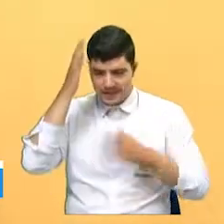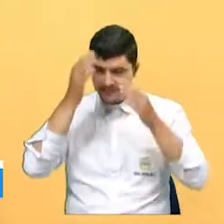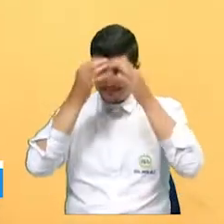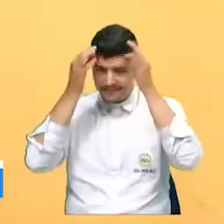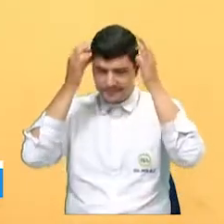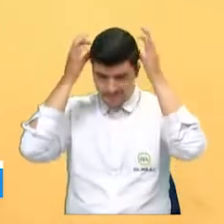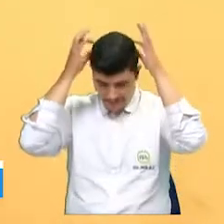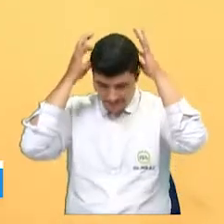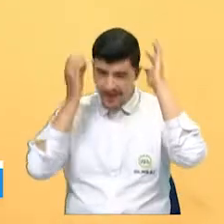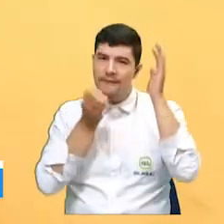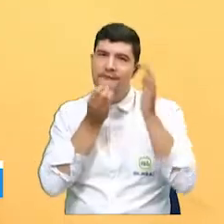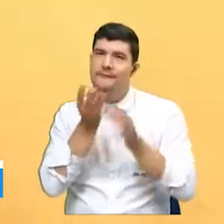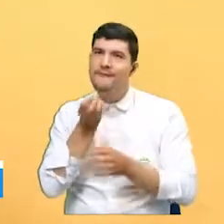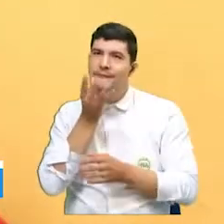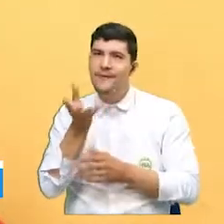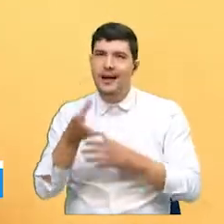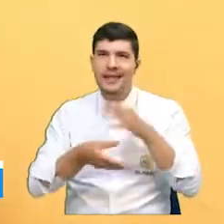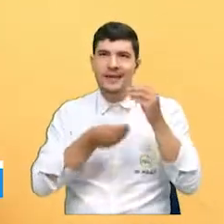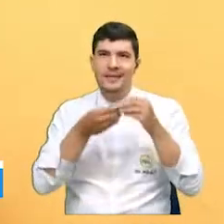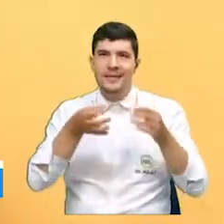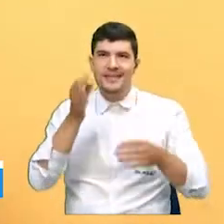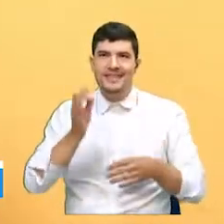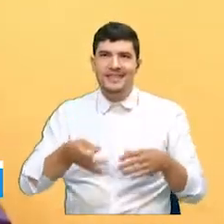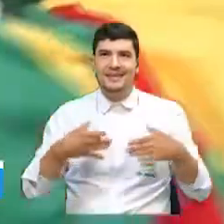fruta y sobre todo la alegría.